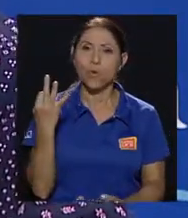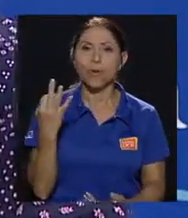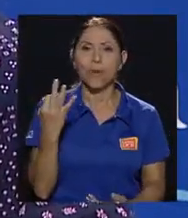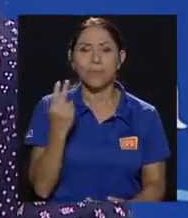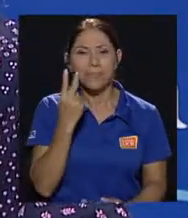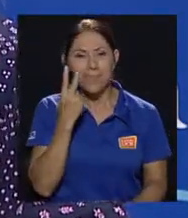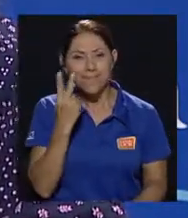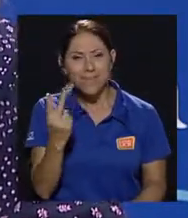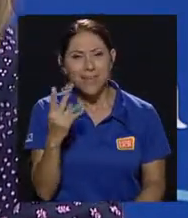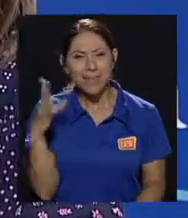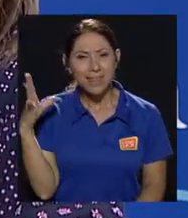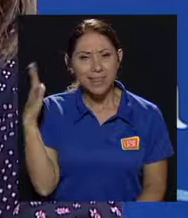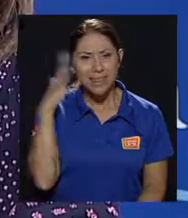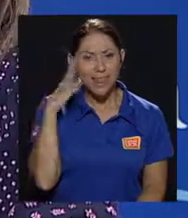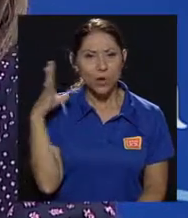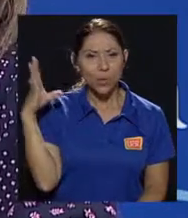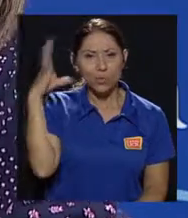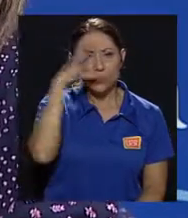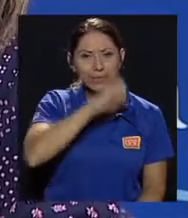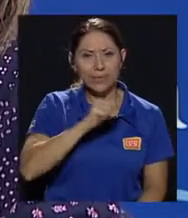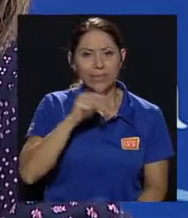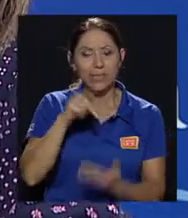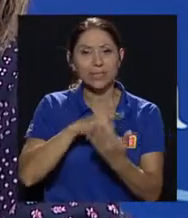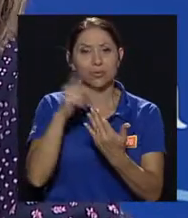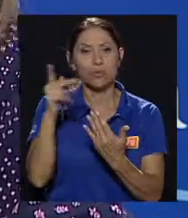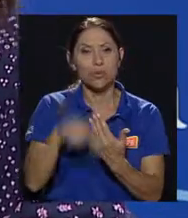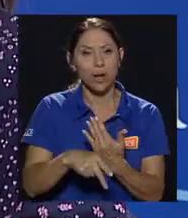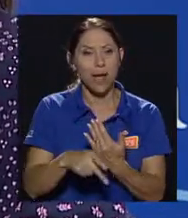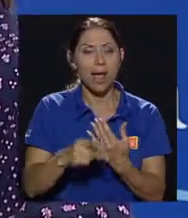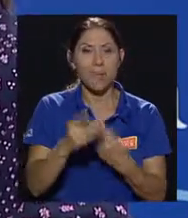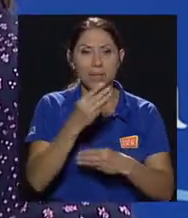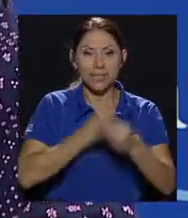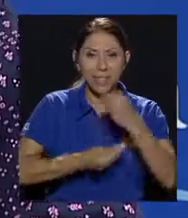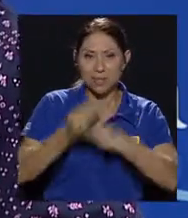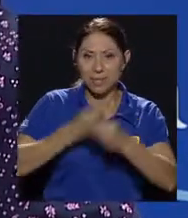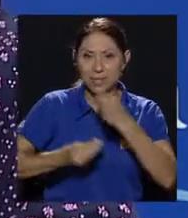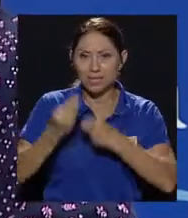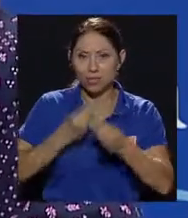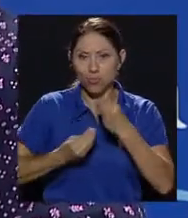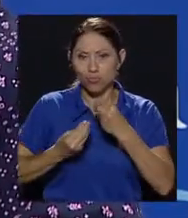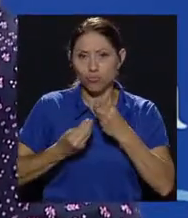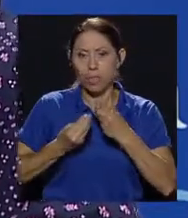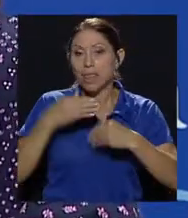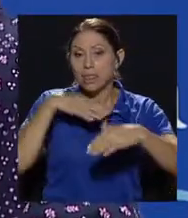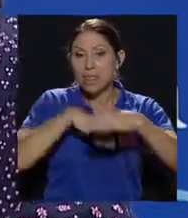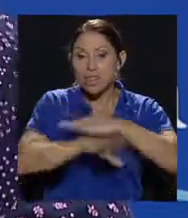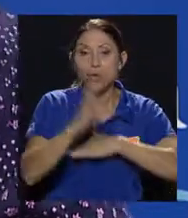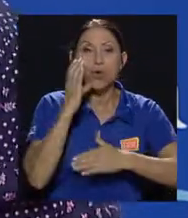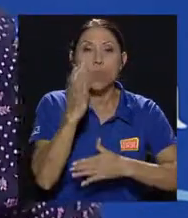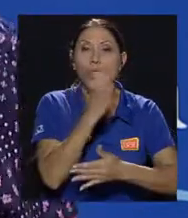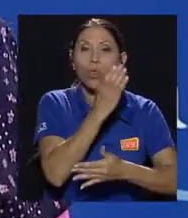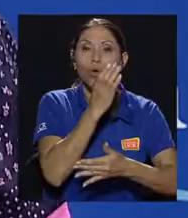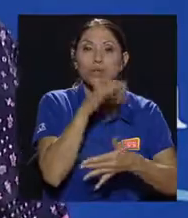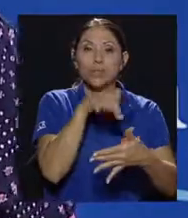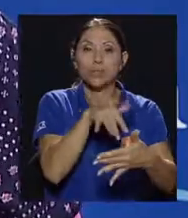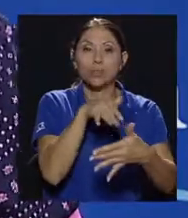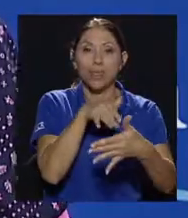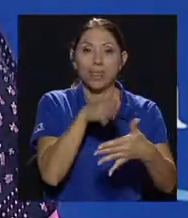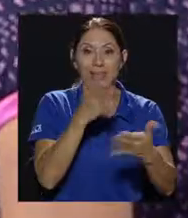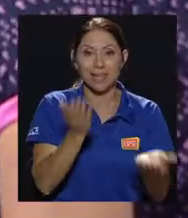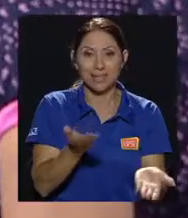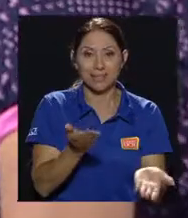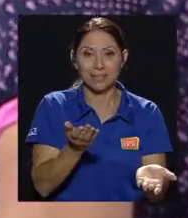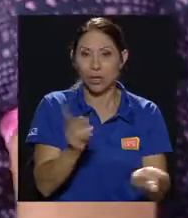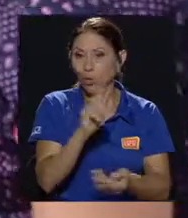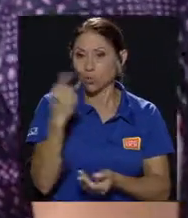ver, de concebir estos programas de alimentación dentro de lo que son los comedores estudiantiles, porque no son solo escolares,